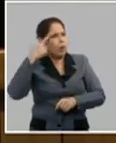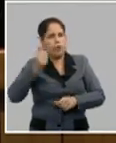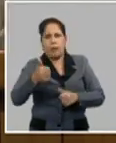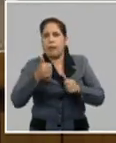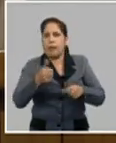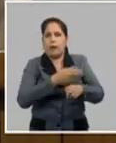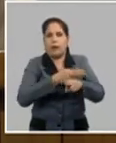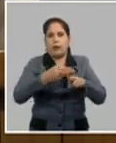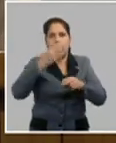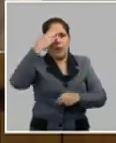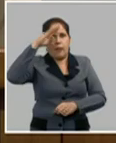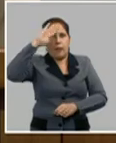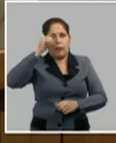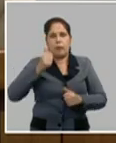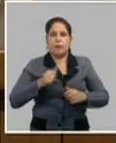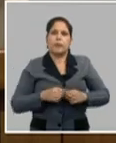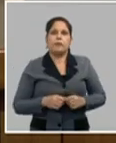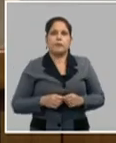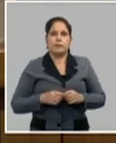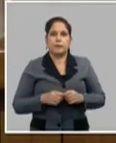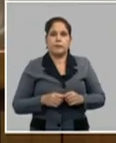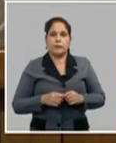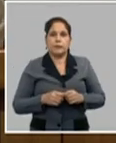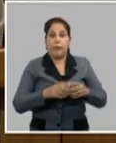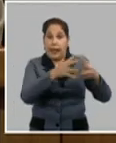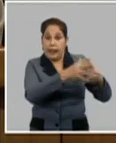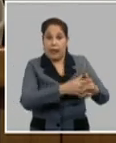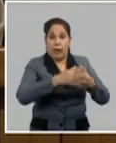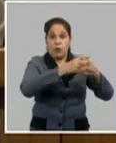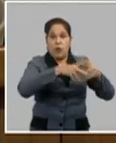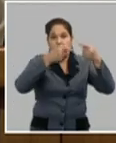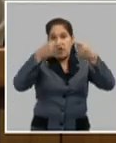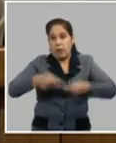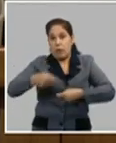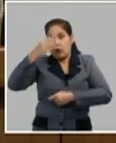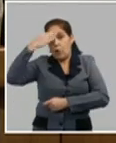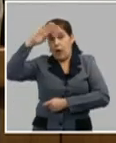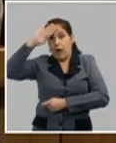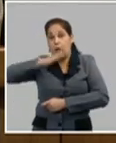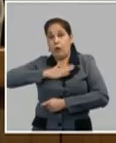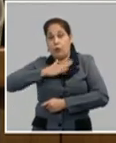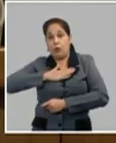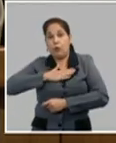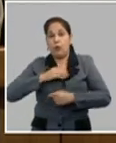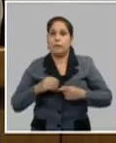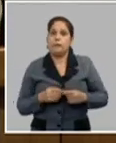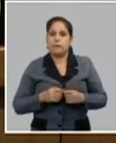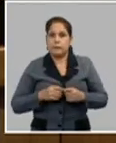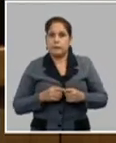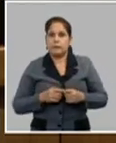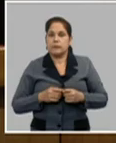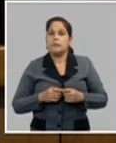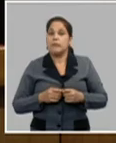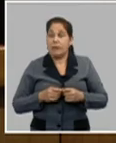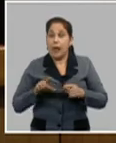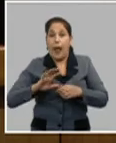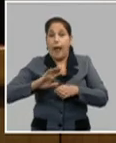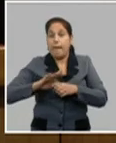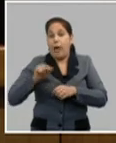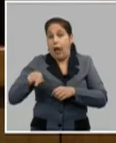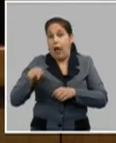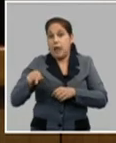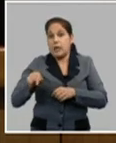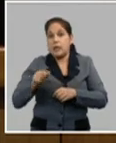ciudadanos. El vecino del norte impuso al gobierno nacional de turno, bajo la